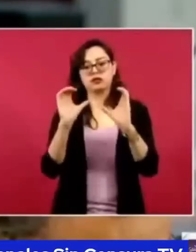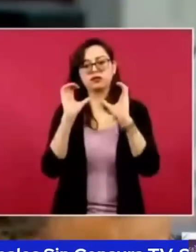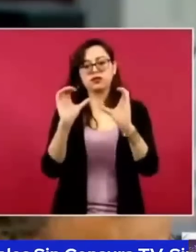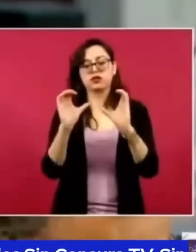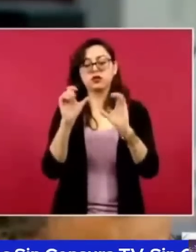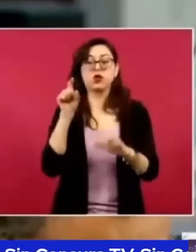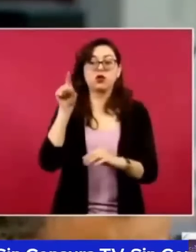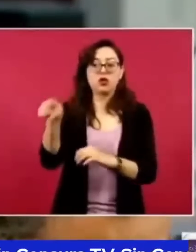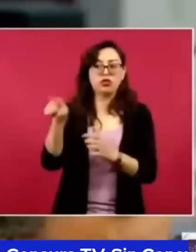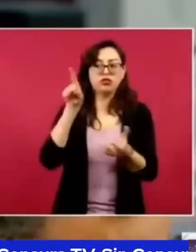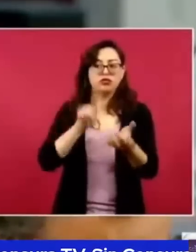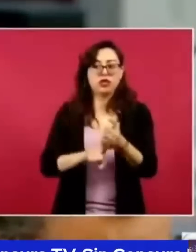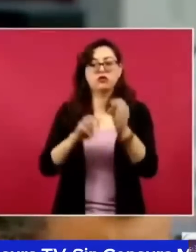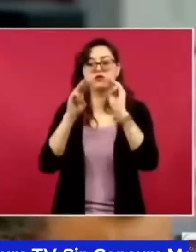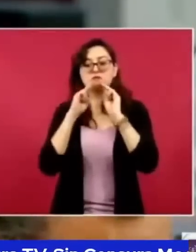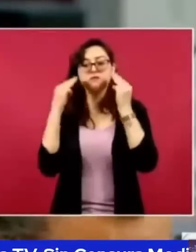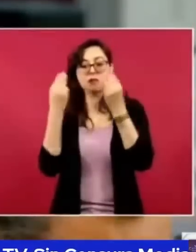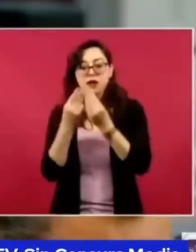cárteles